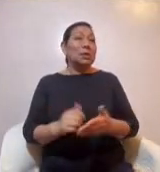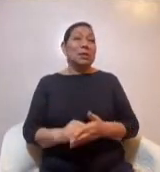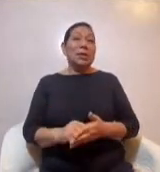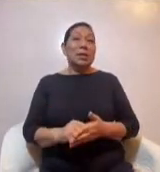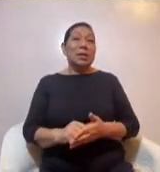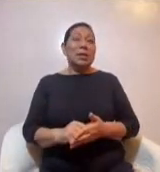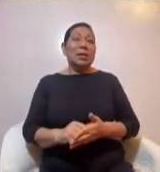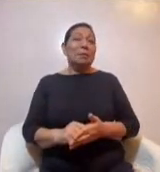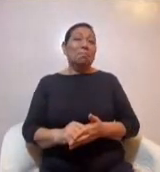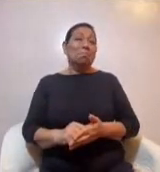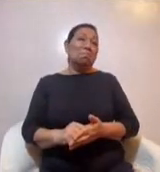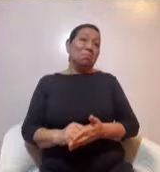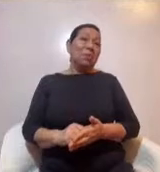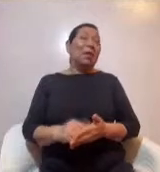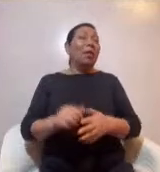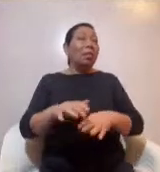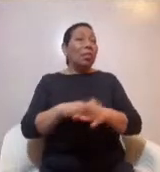delito